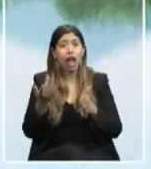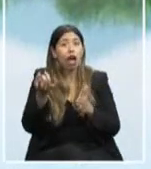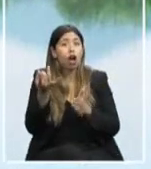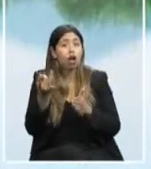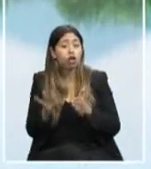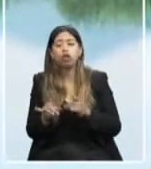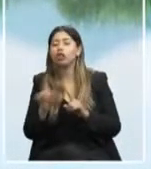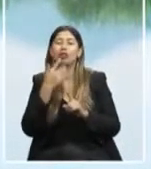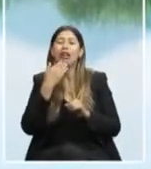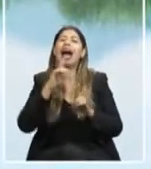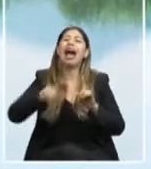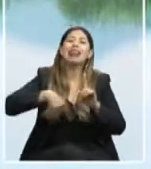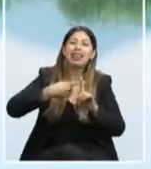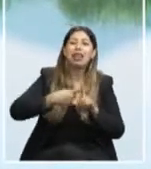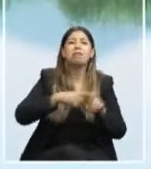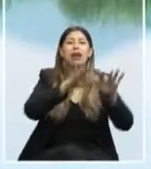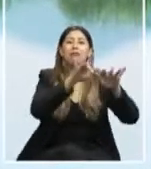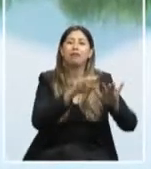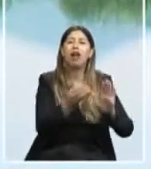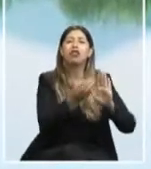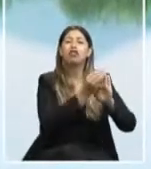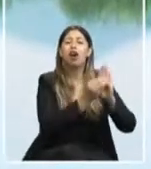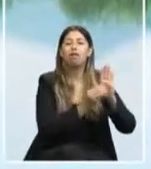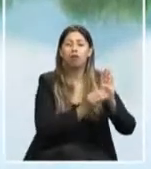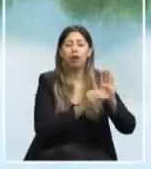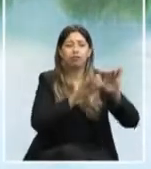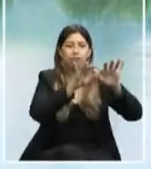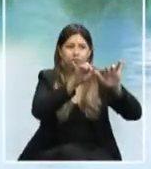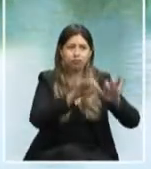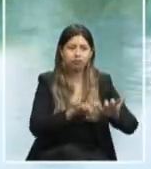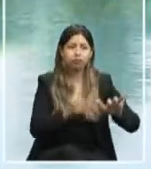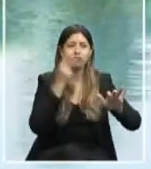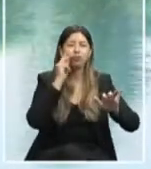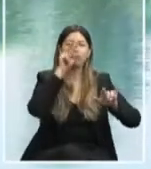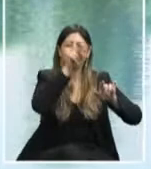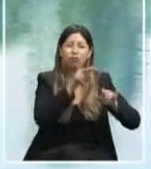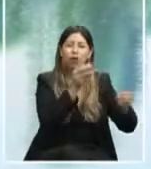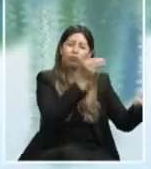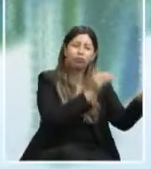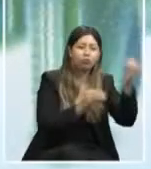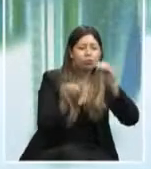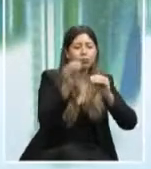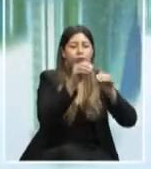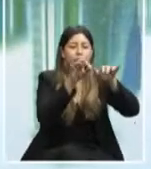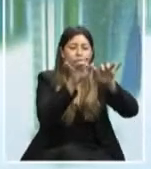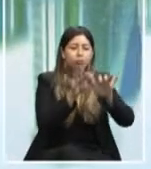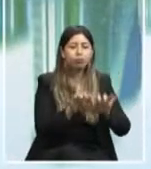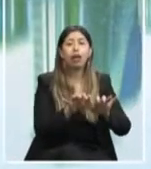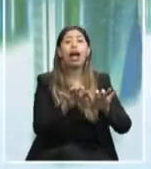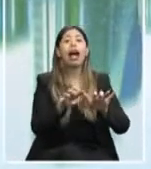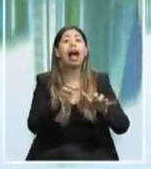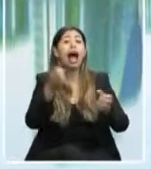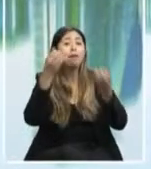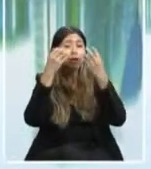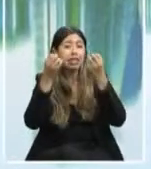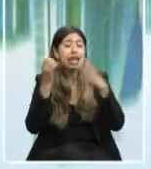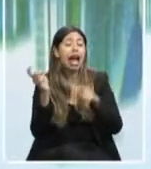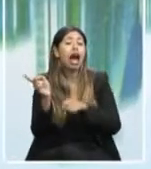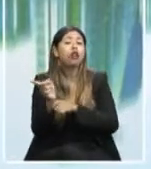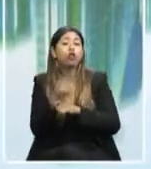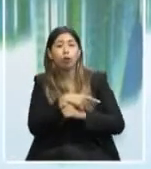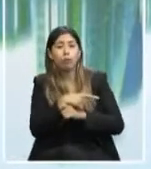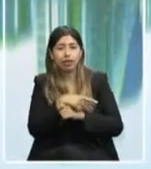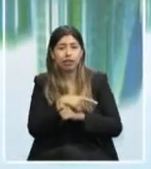desarrolladores de software para poder realizar un software que, en base a aprendizaje automatizado y lo